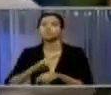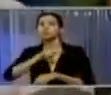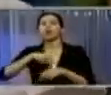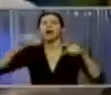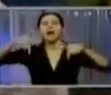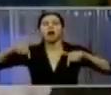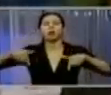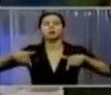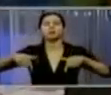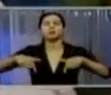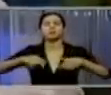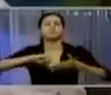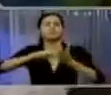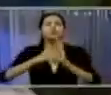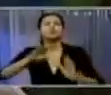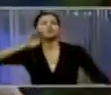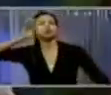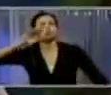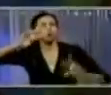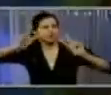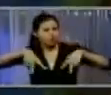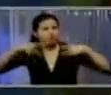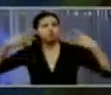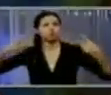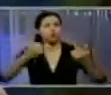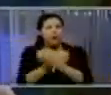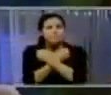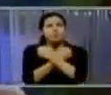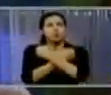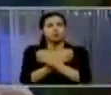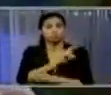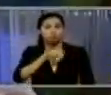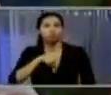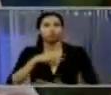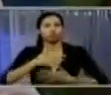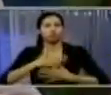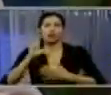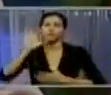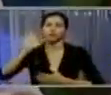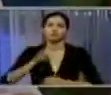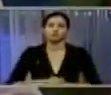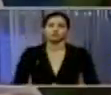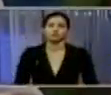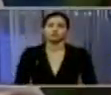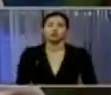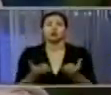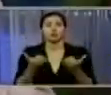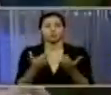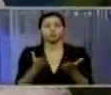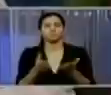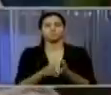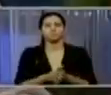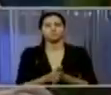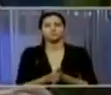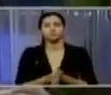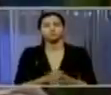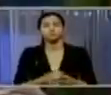parte del mundo del futuro, del amor, de la patria. Ahora, yo le